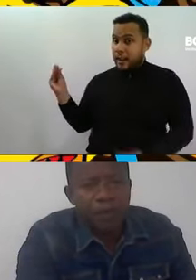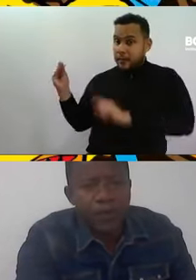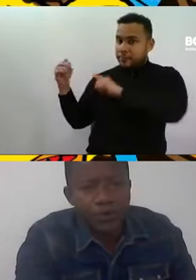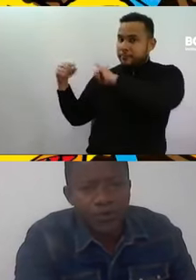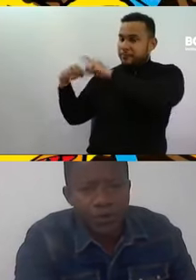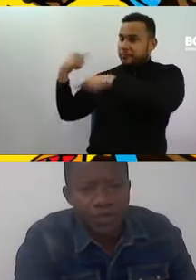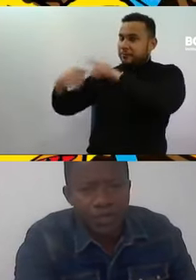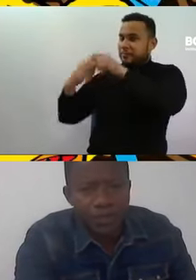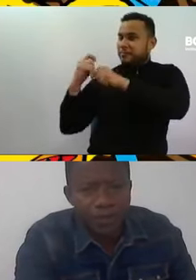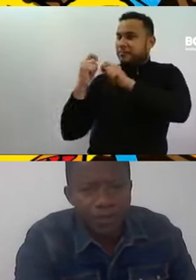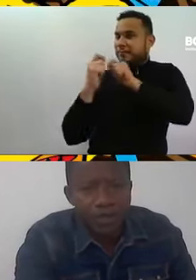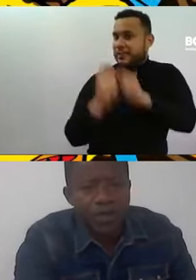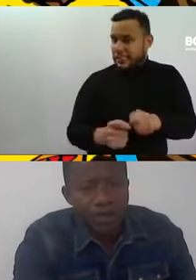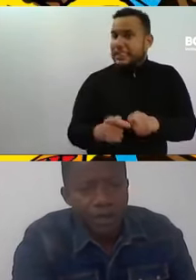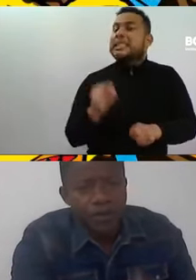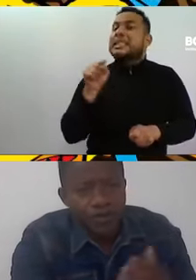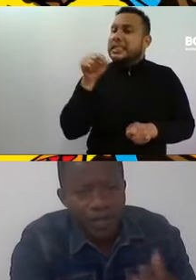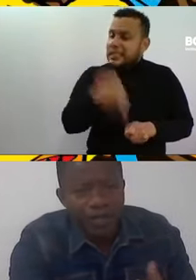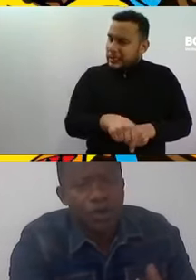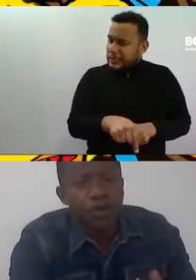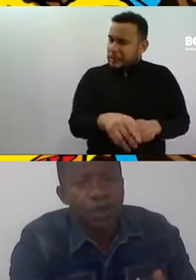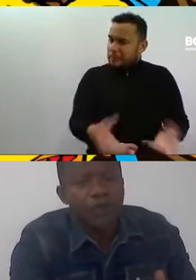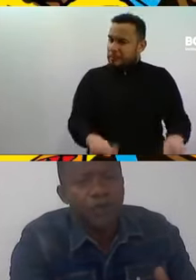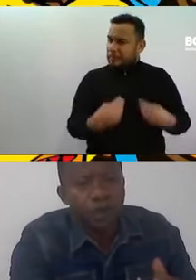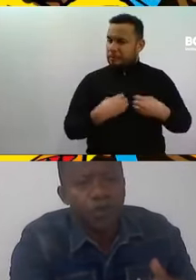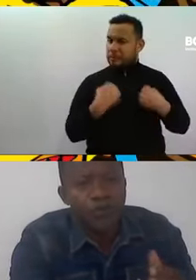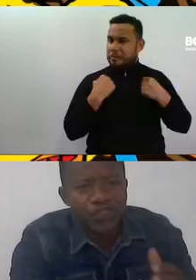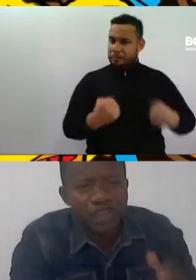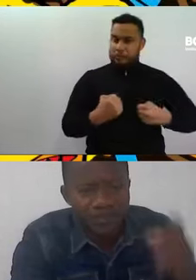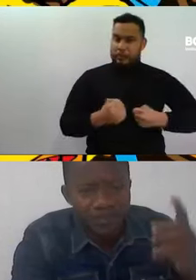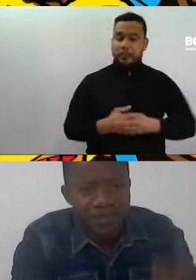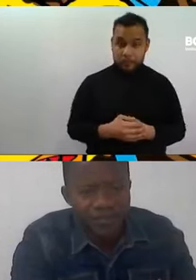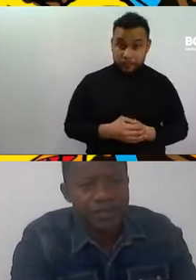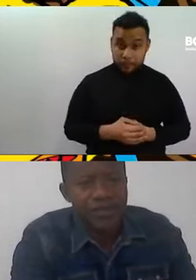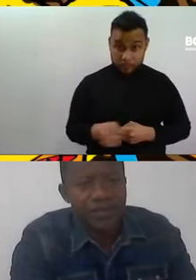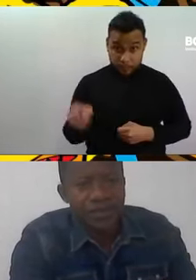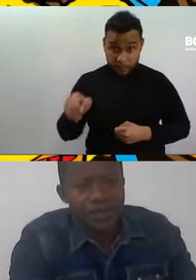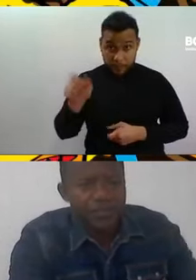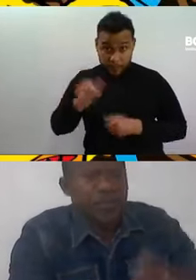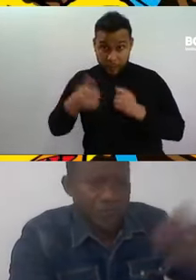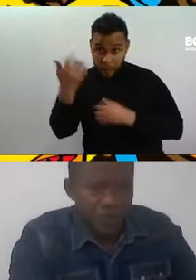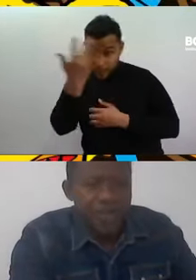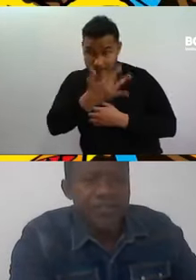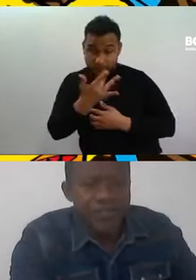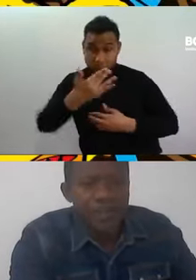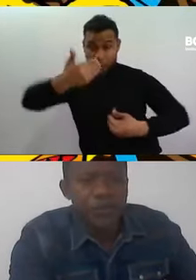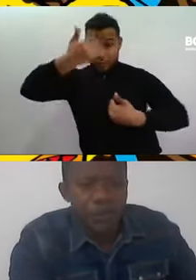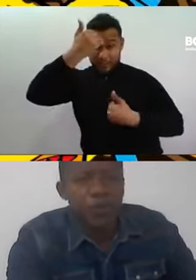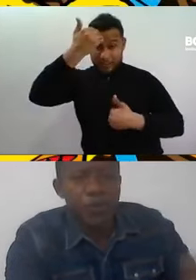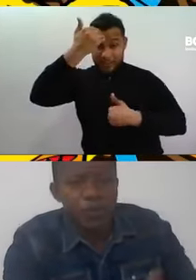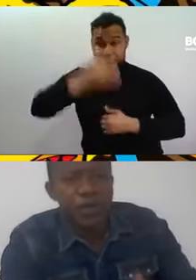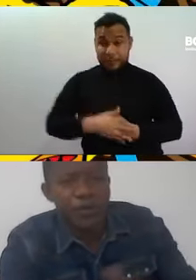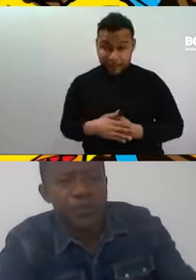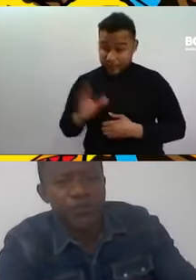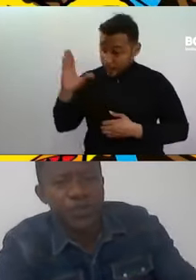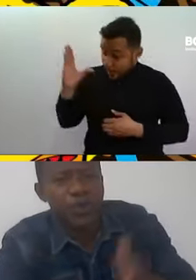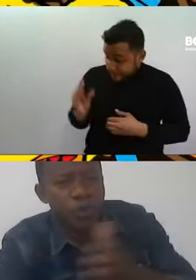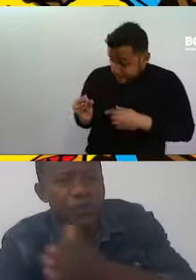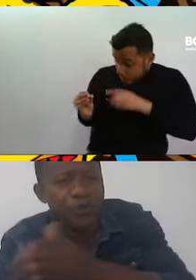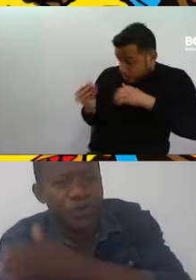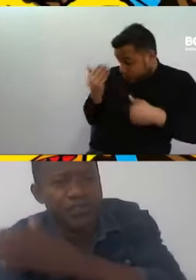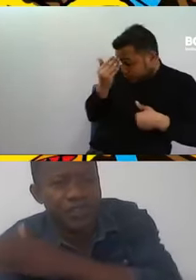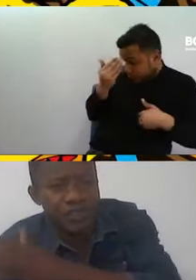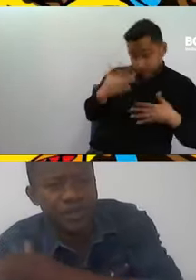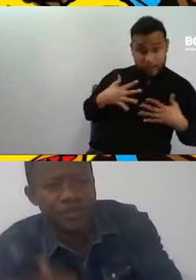más poderoso que tenemos. Reconocernos como afroconscientes. Sí, si bien es cierto, nos podemos reconocer